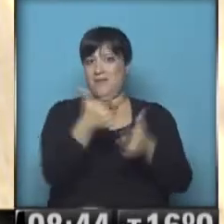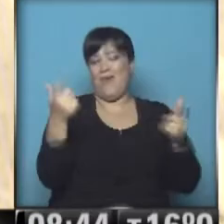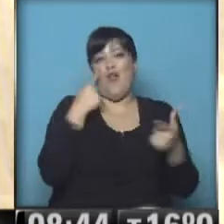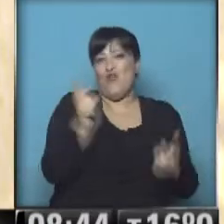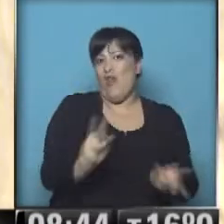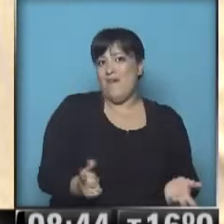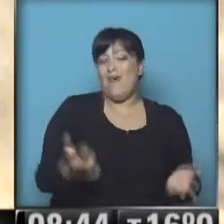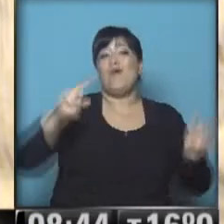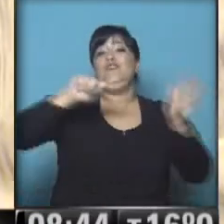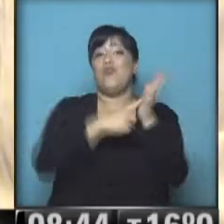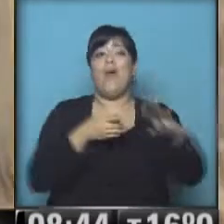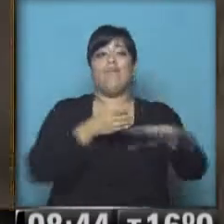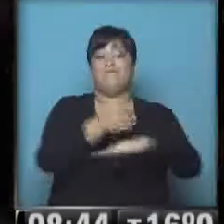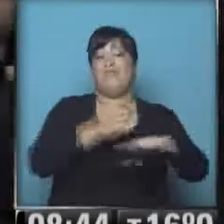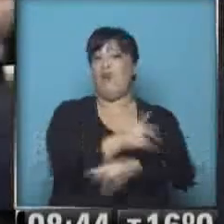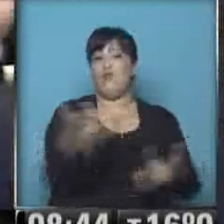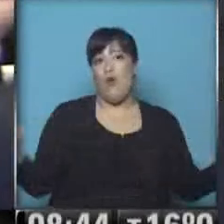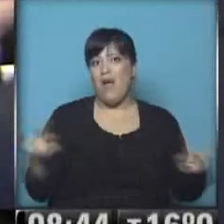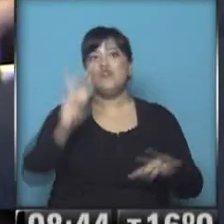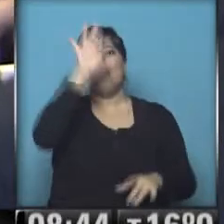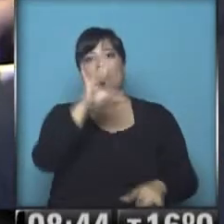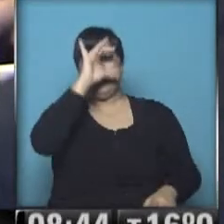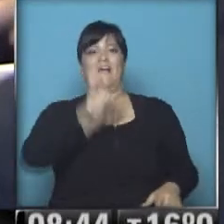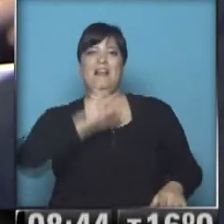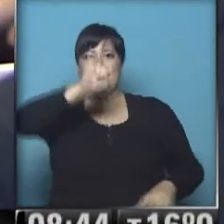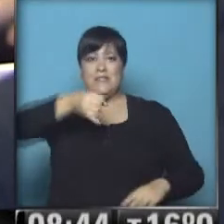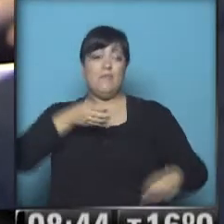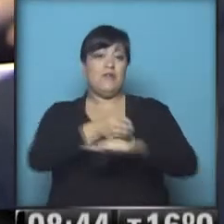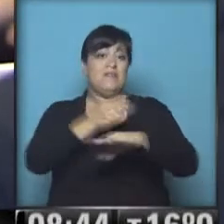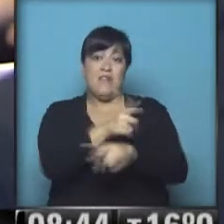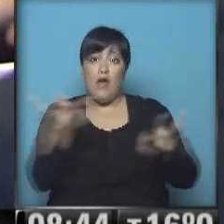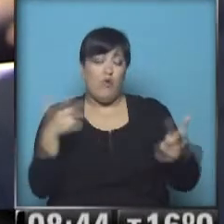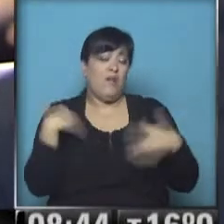si tu ciudad es inaccesible, solamente los valientes van.